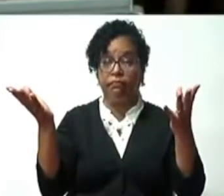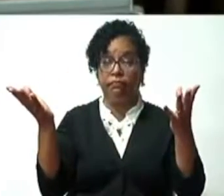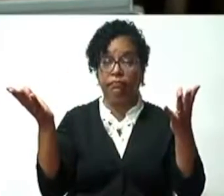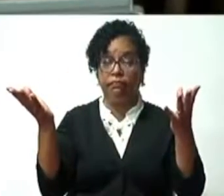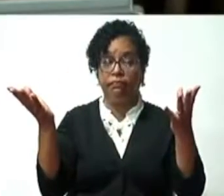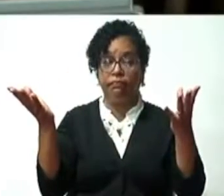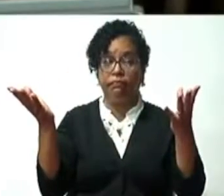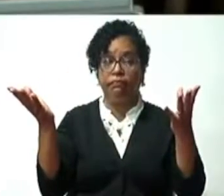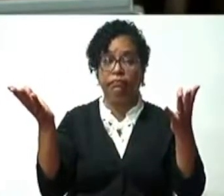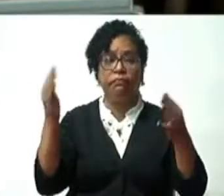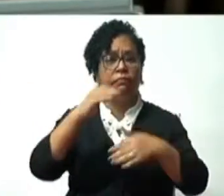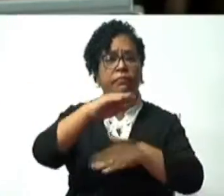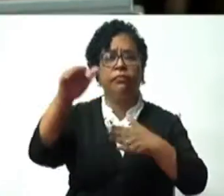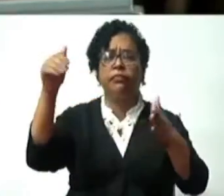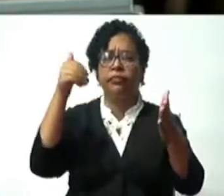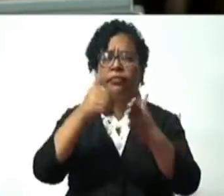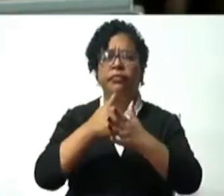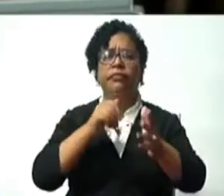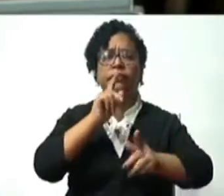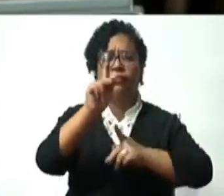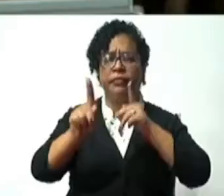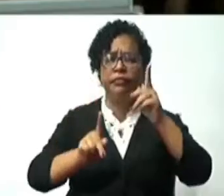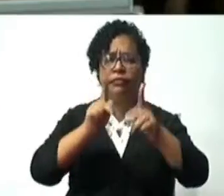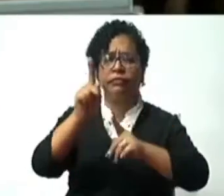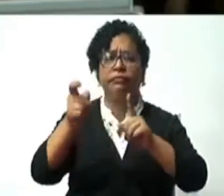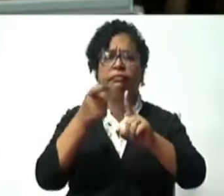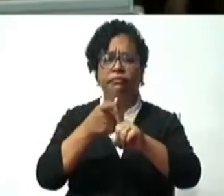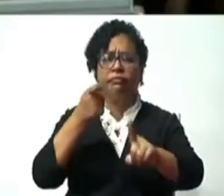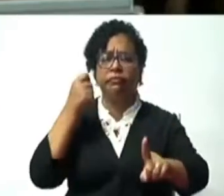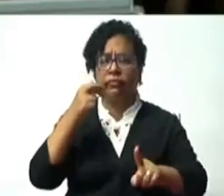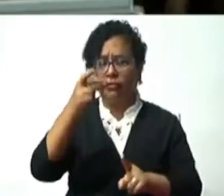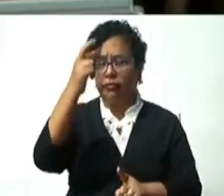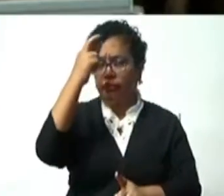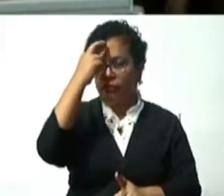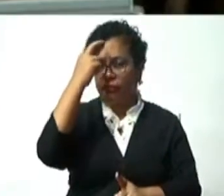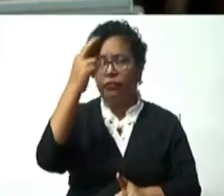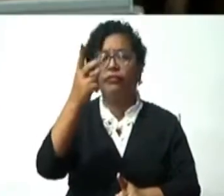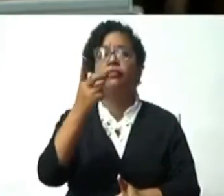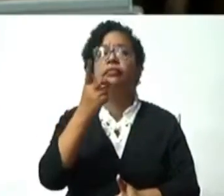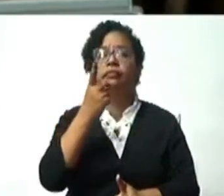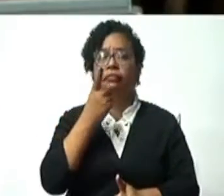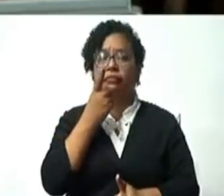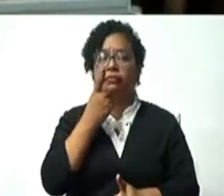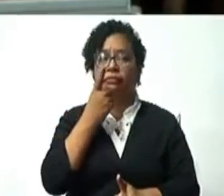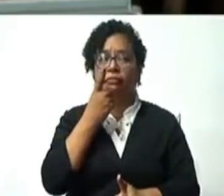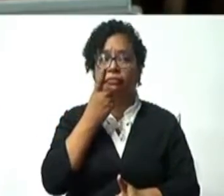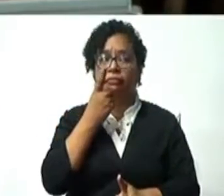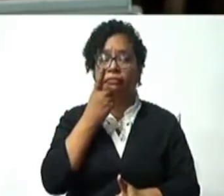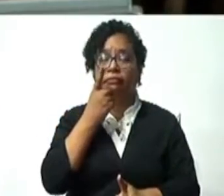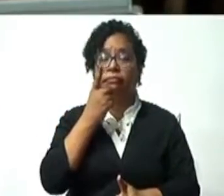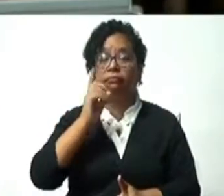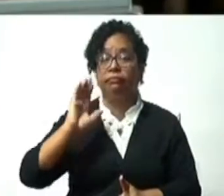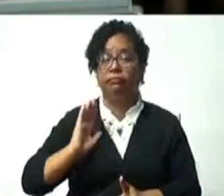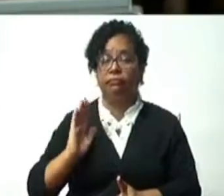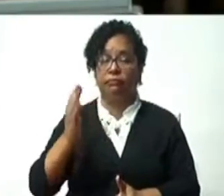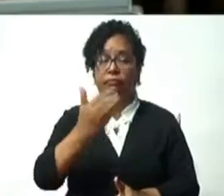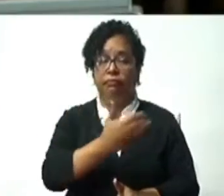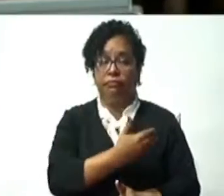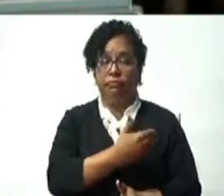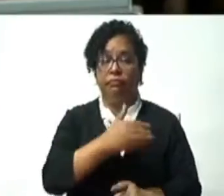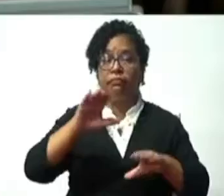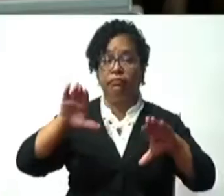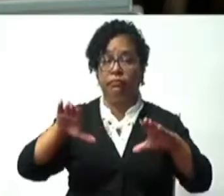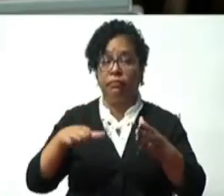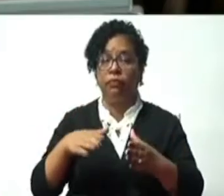a todos los dominicanos y dominicanas que nuestra organización política,